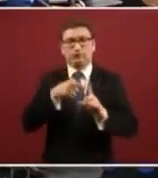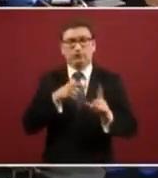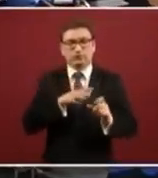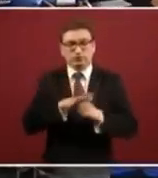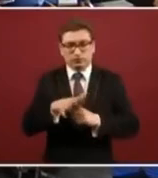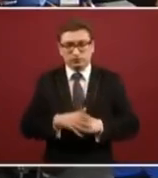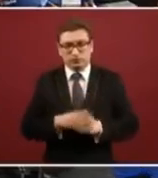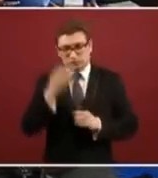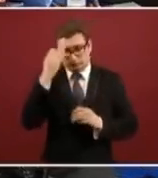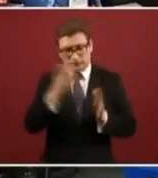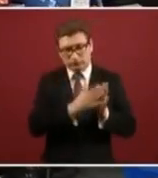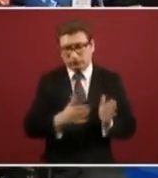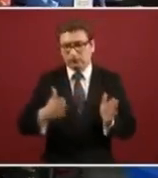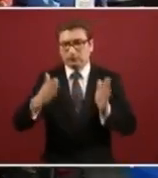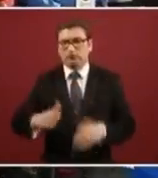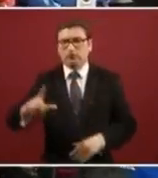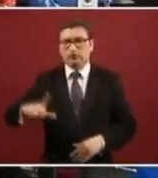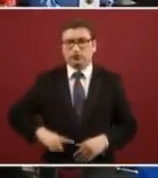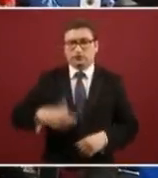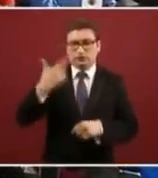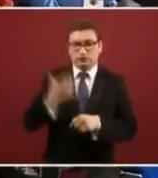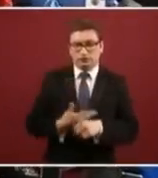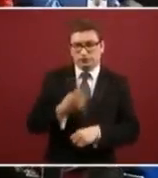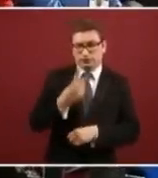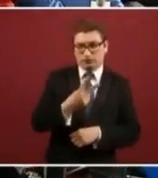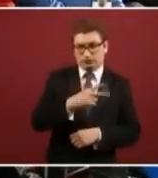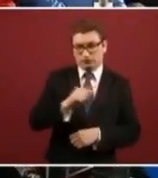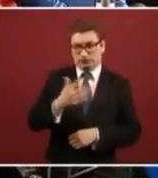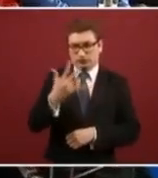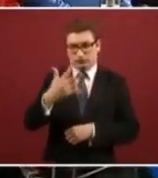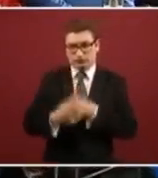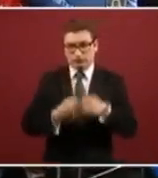alargar el periodo del gobernador de 2 a 5 años.